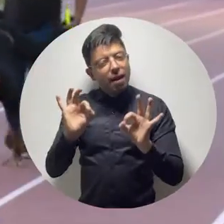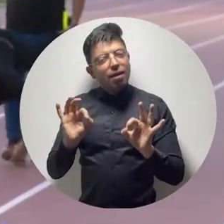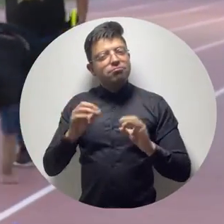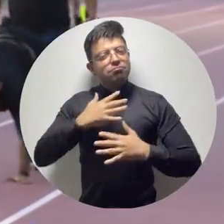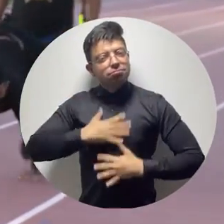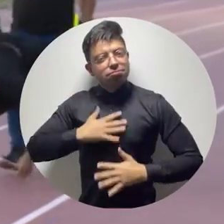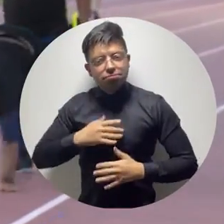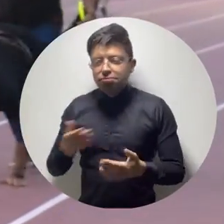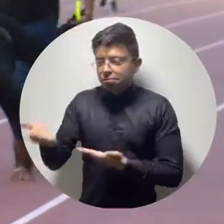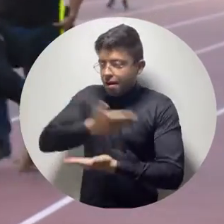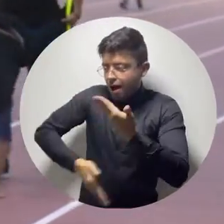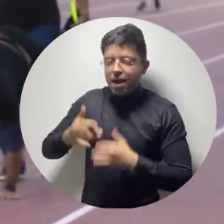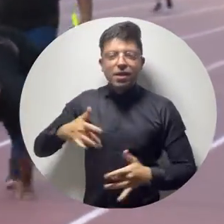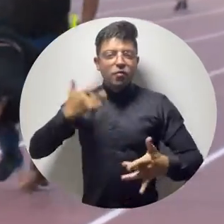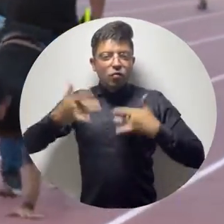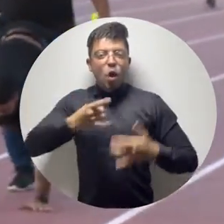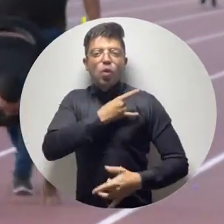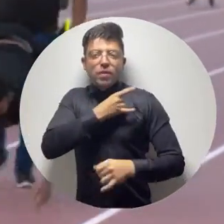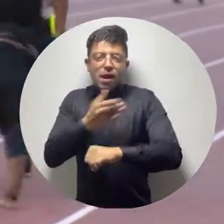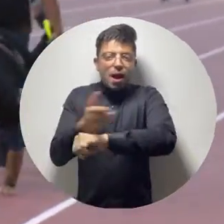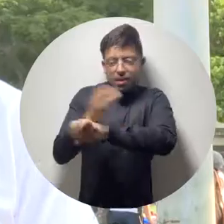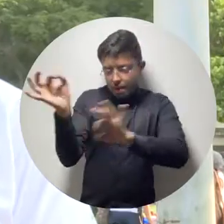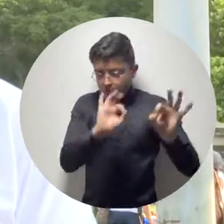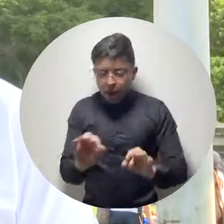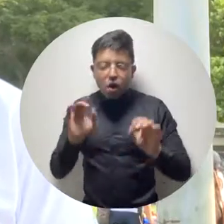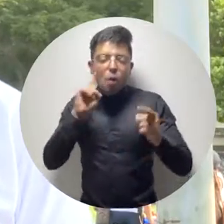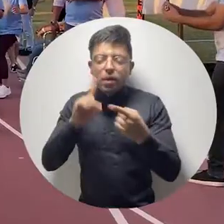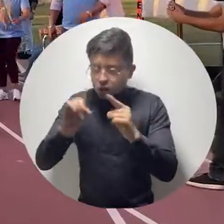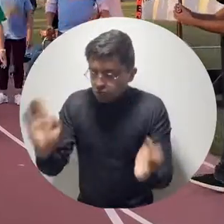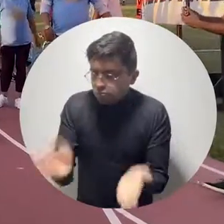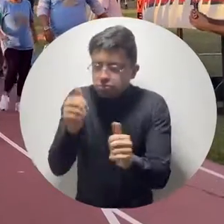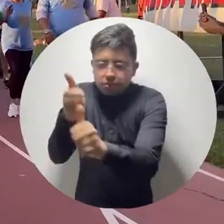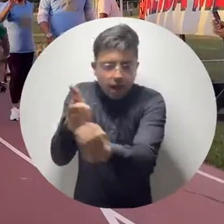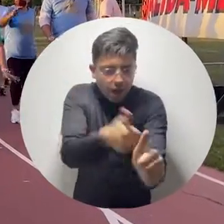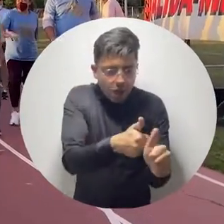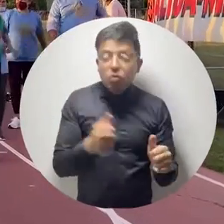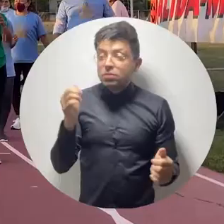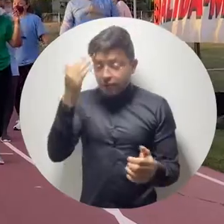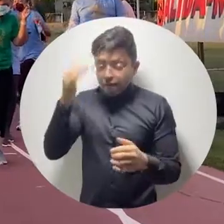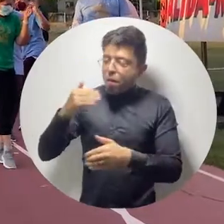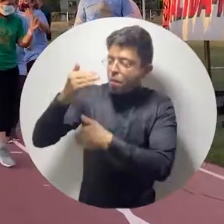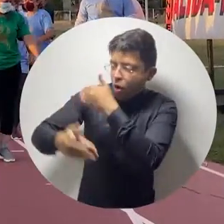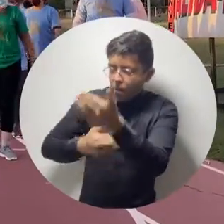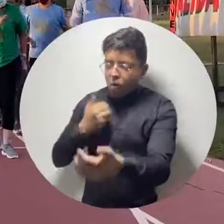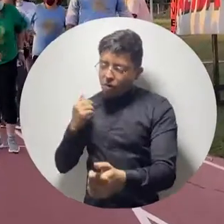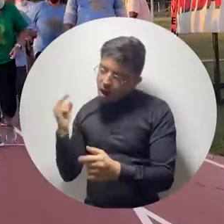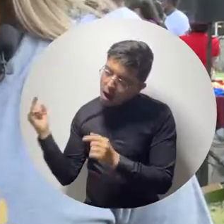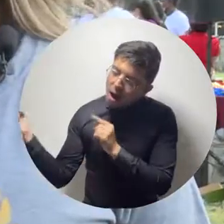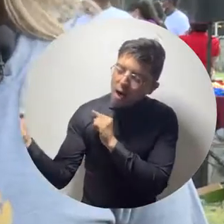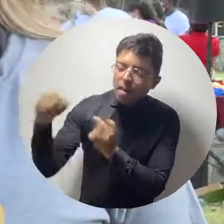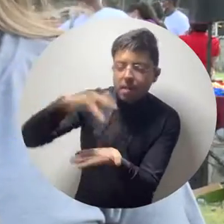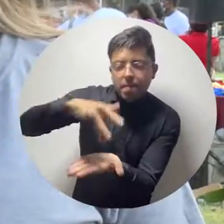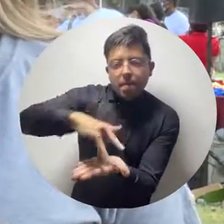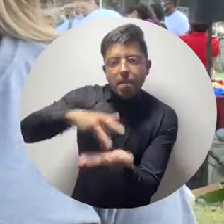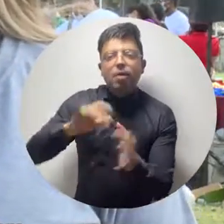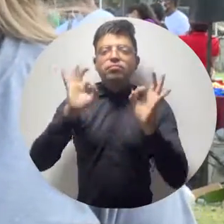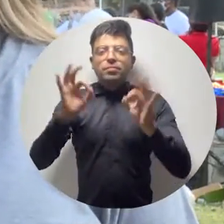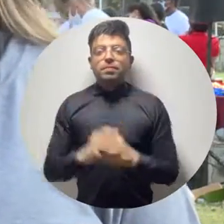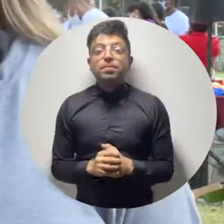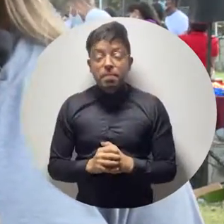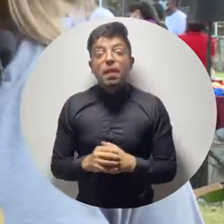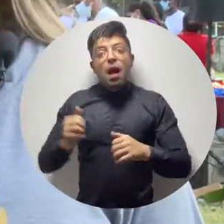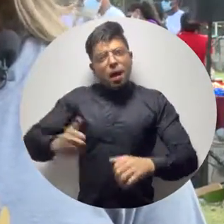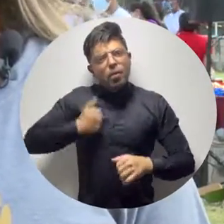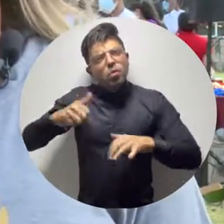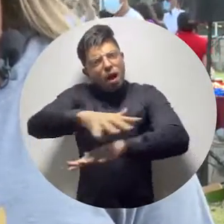y empecemos a disfrutar de todo eso que la universidad ha preparado para cada uno de ellos en el marco de este regreso progresivo y seguro. Aprovechemos estos